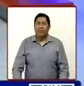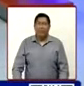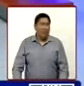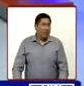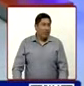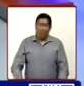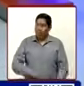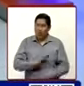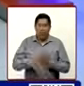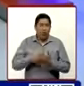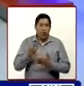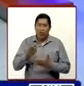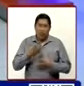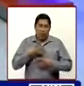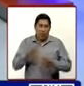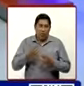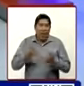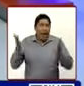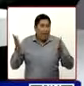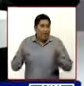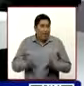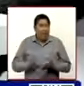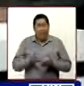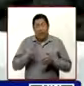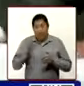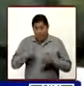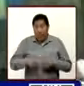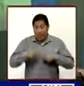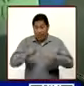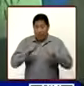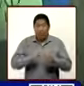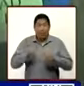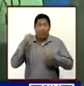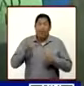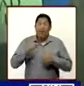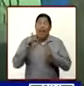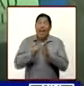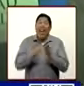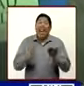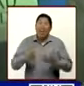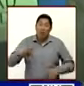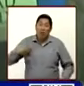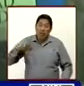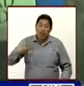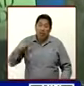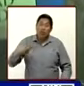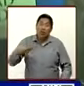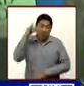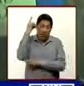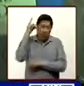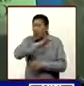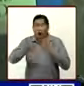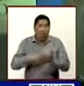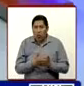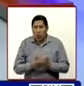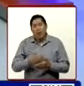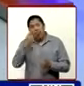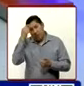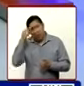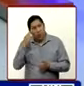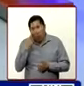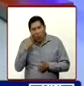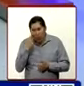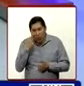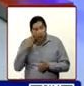Y hay para todos los gustos, ¿no? Infaltables los libros de historia de Bolivia. Todos los libros de historia, ¿sabe qué? Porque persona que